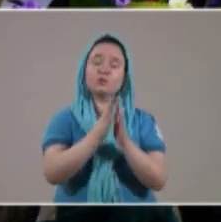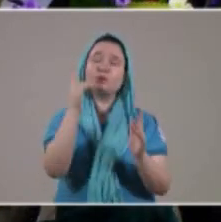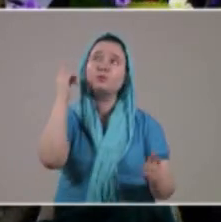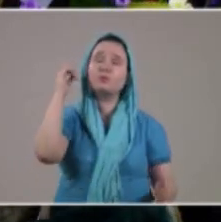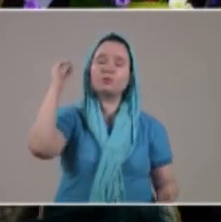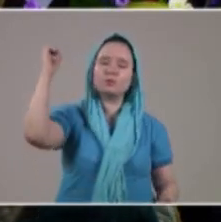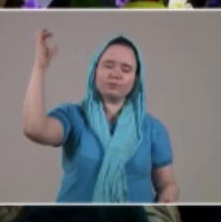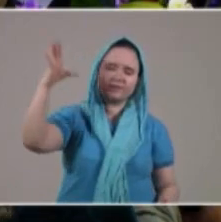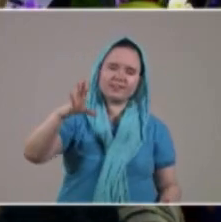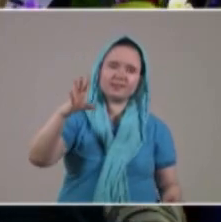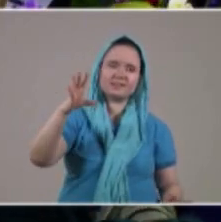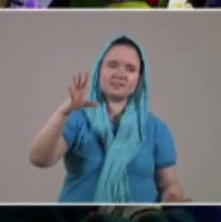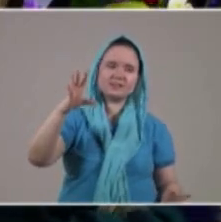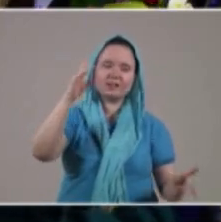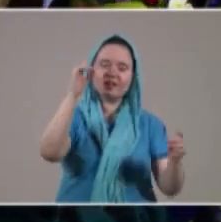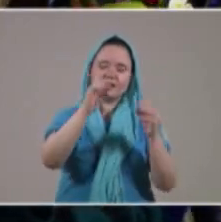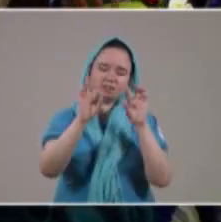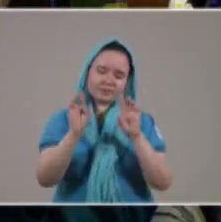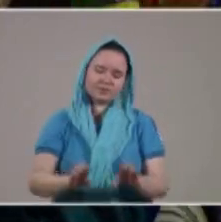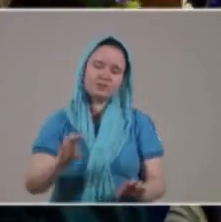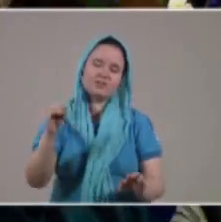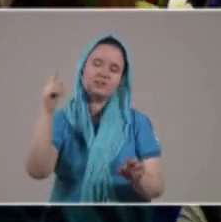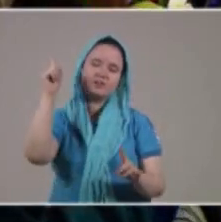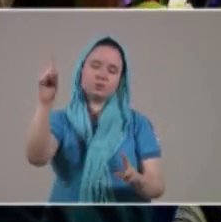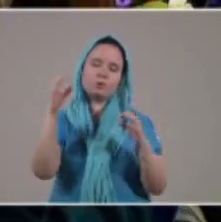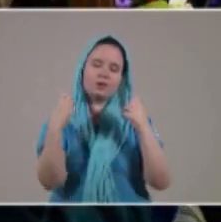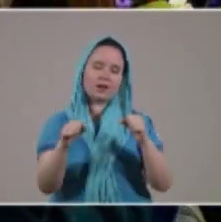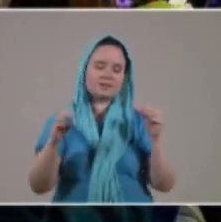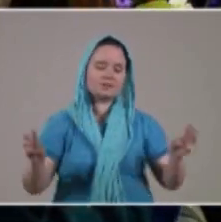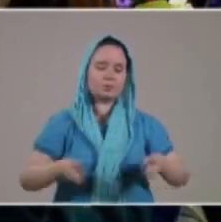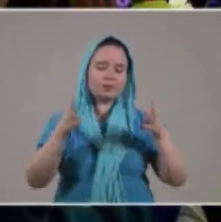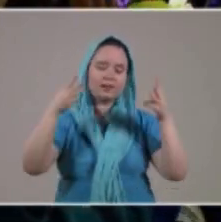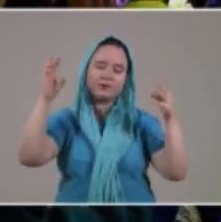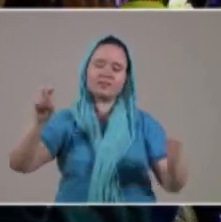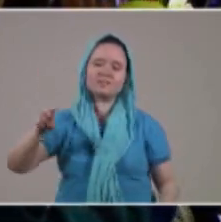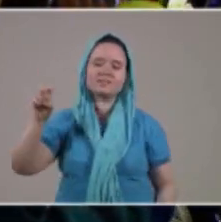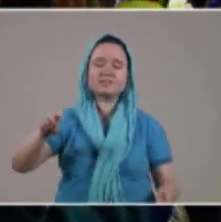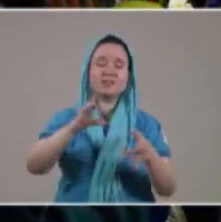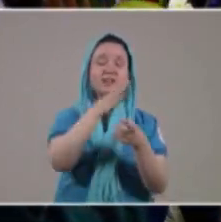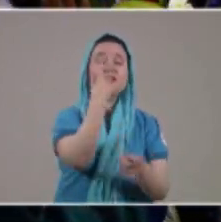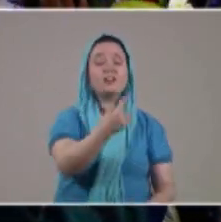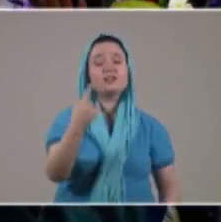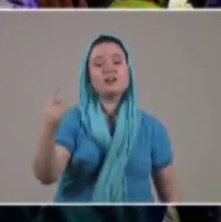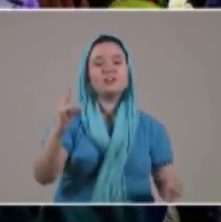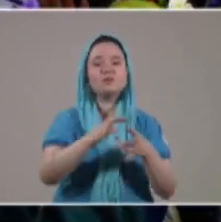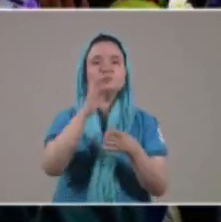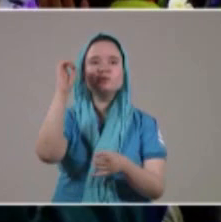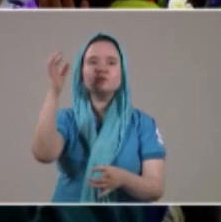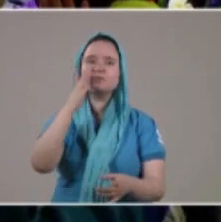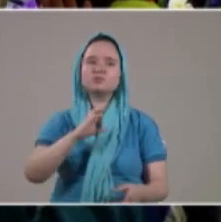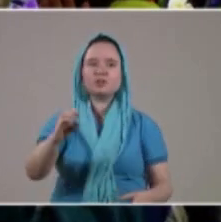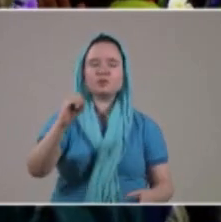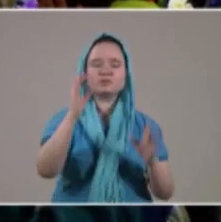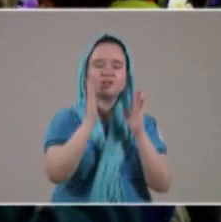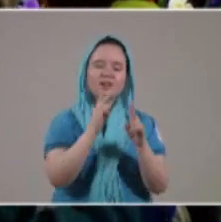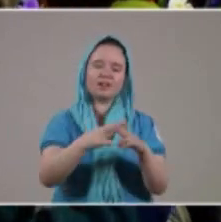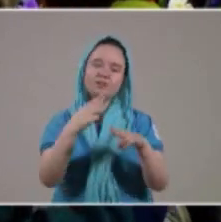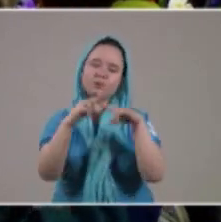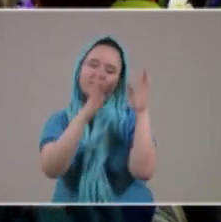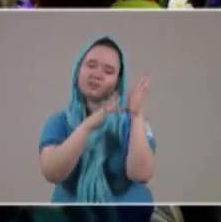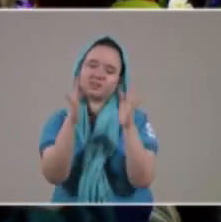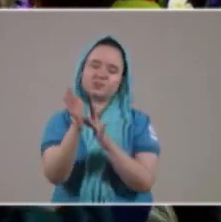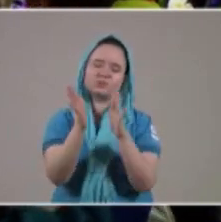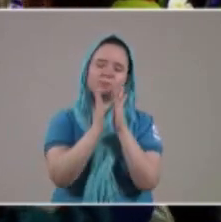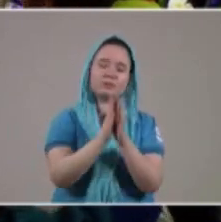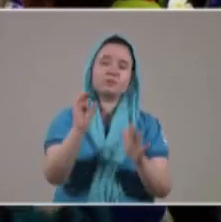peticiones de oración que han sido acercadas a este lugar puedan ser alzadas ante ti como un incienso agradable,